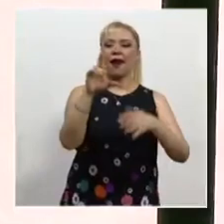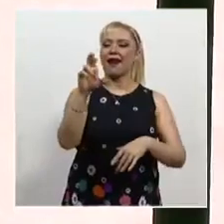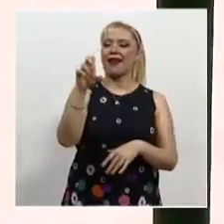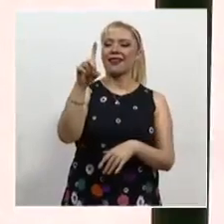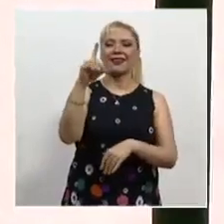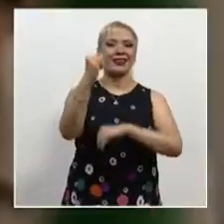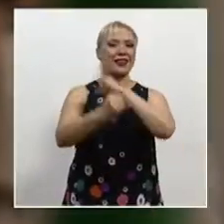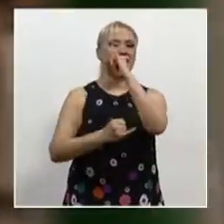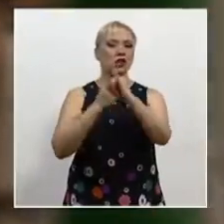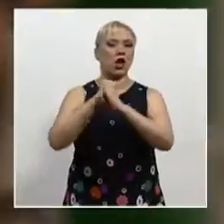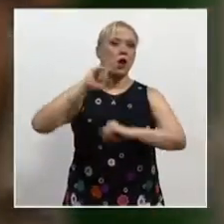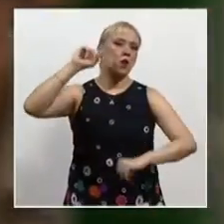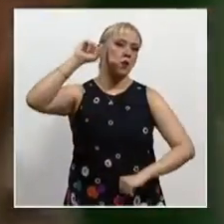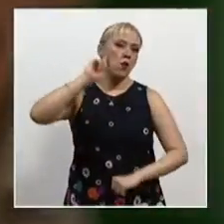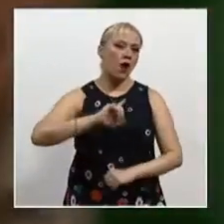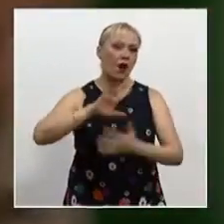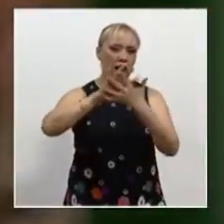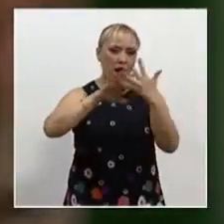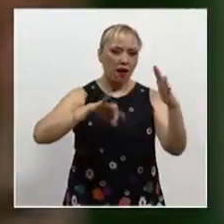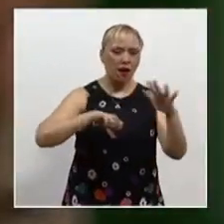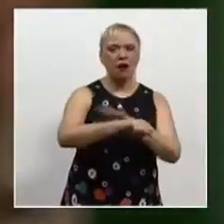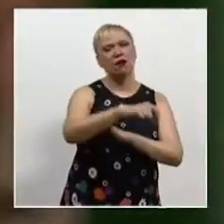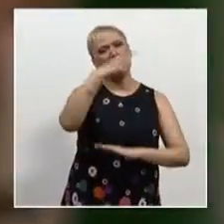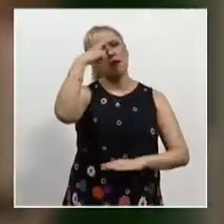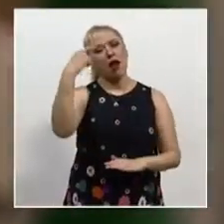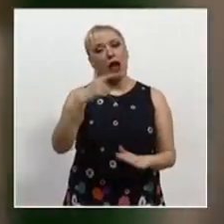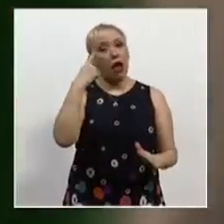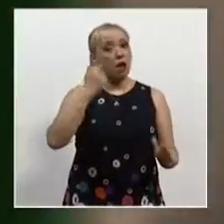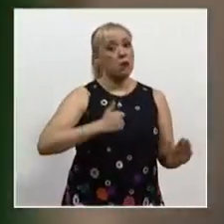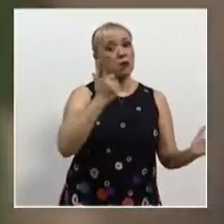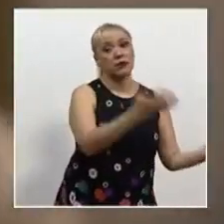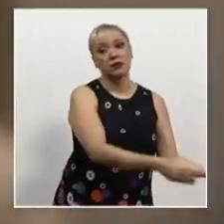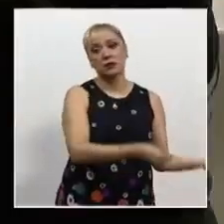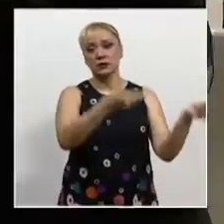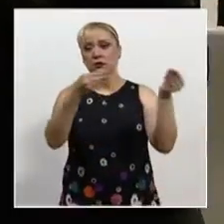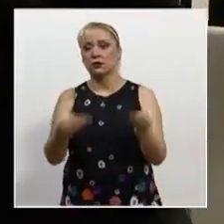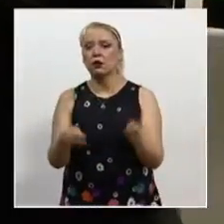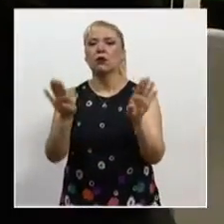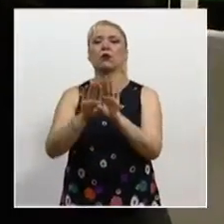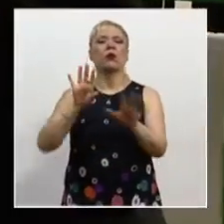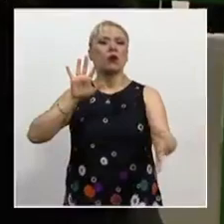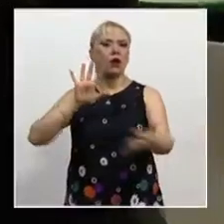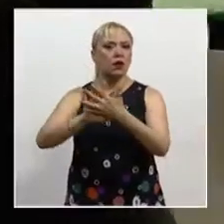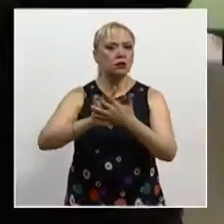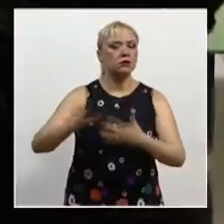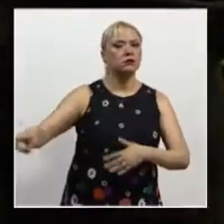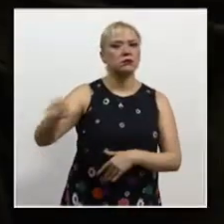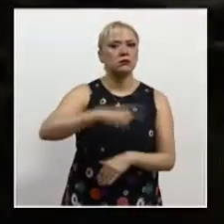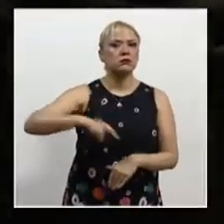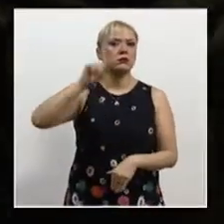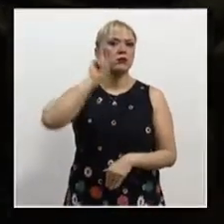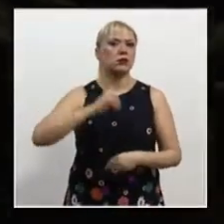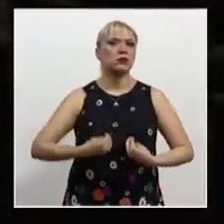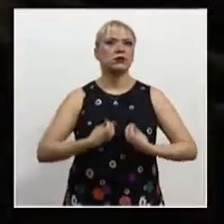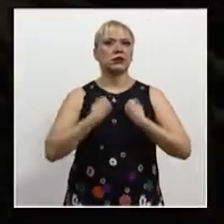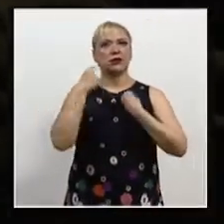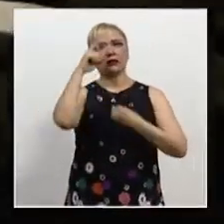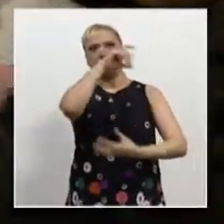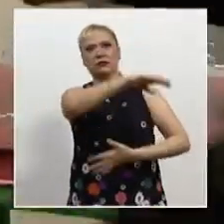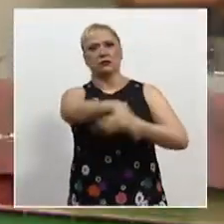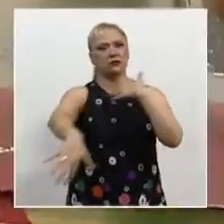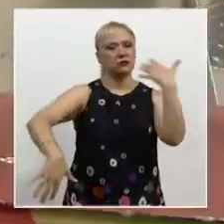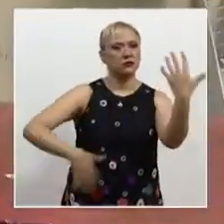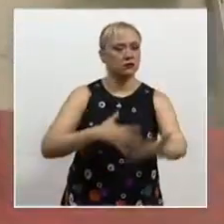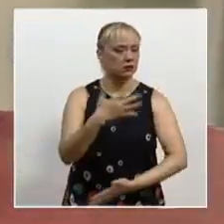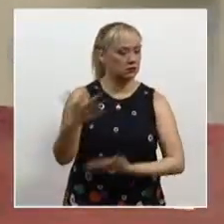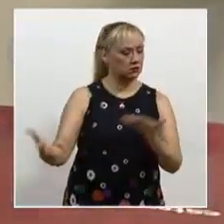de Personas Privadas de la Libertad, con el fin de visibilizar el impacto de la cárcel sobre la vida cotidiana de las mujeres. Destaca que el